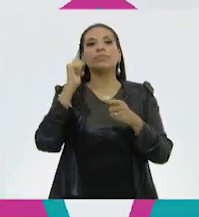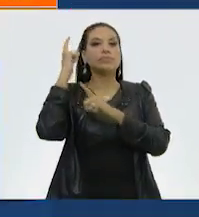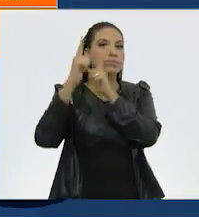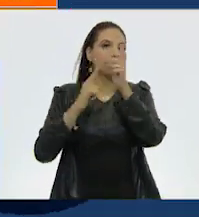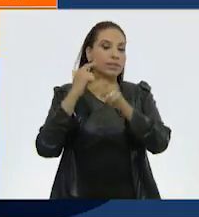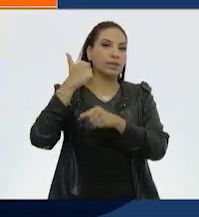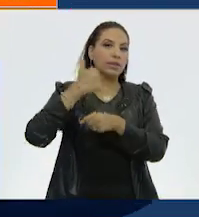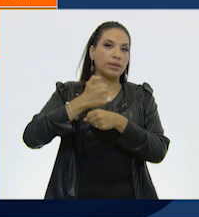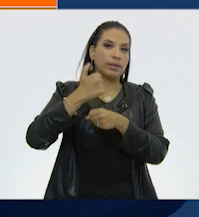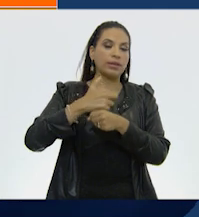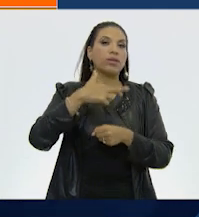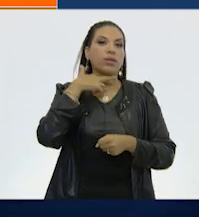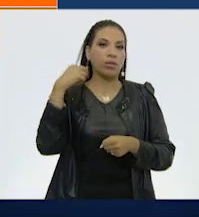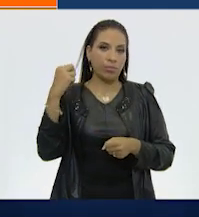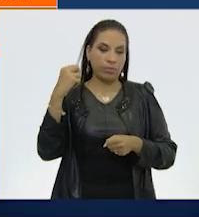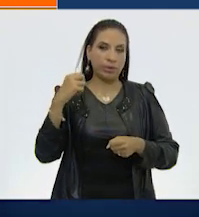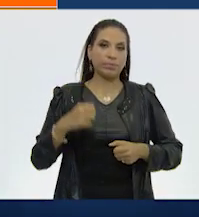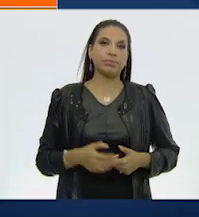y en el sexto Roma.